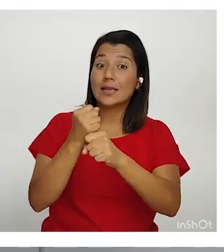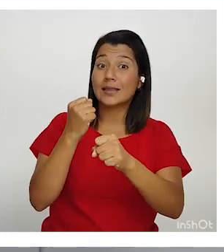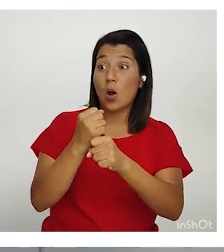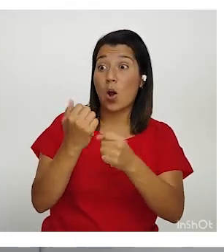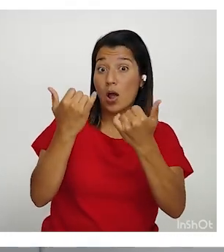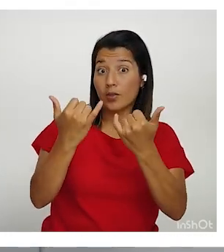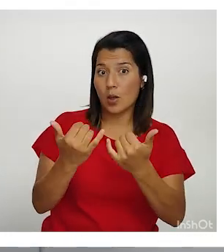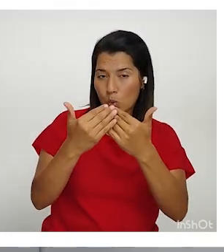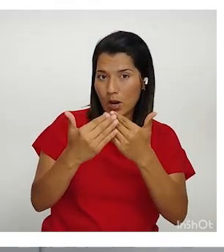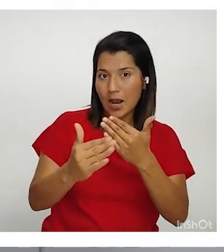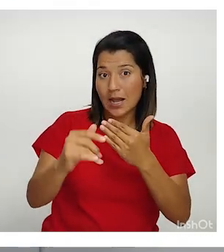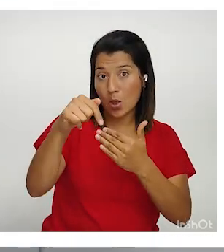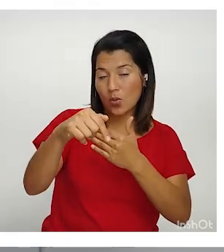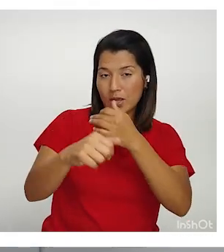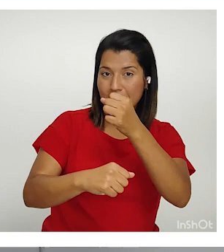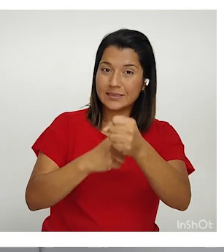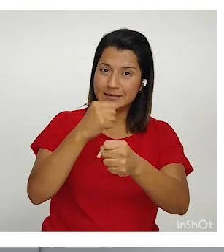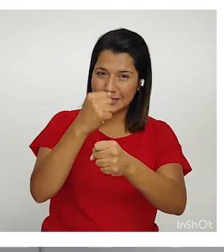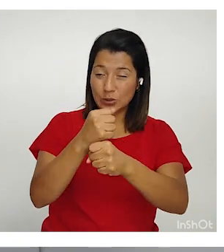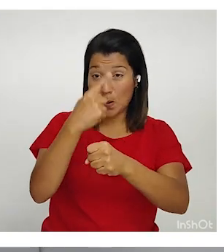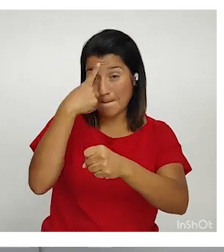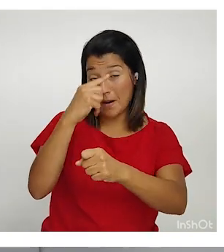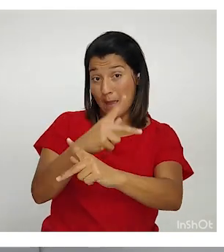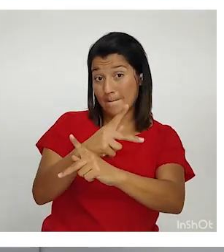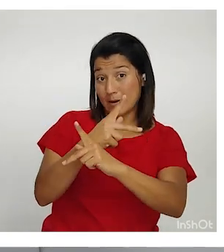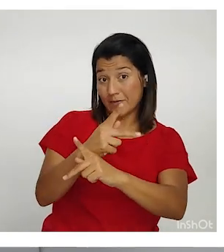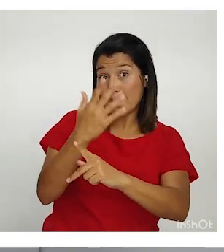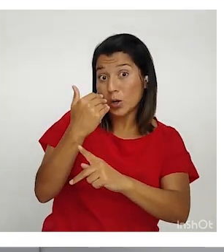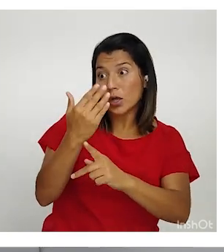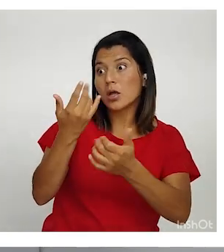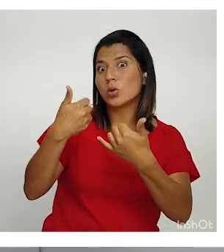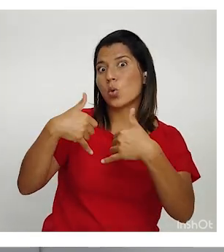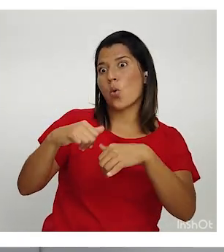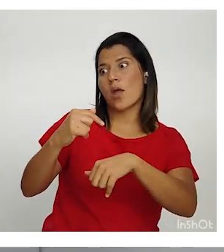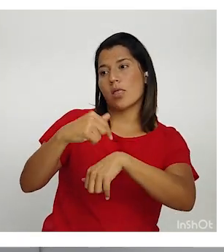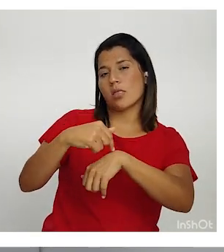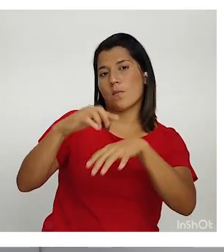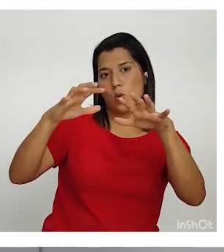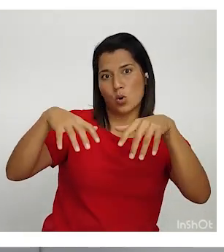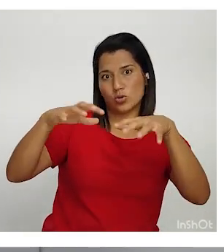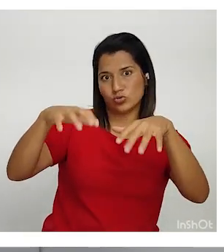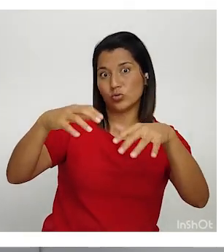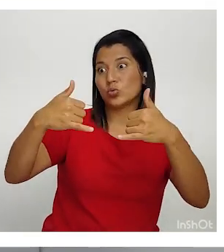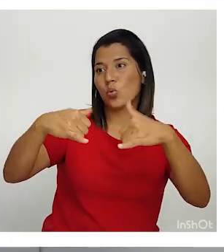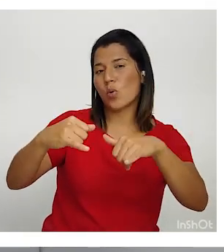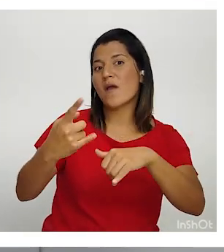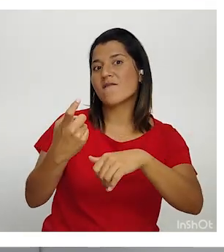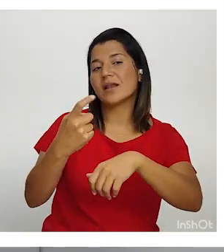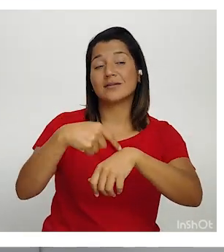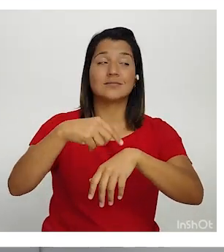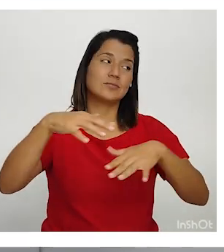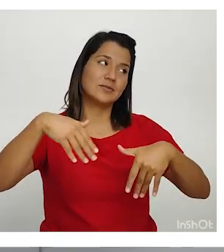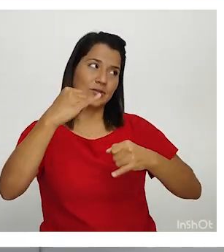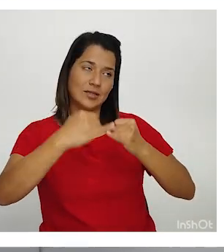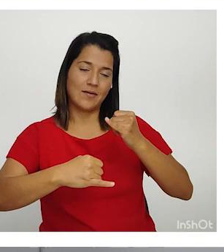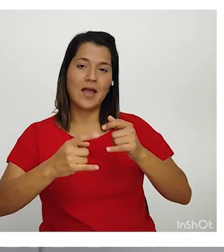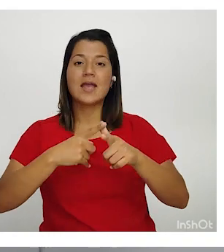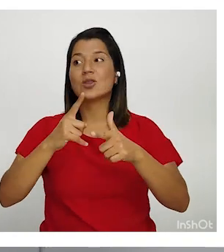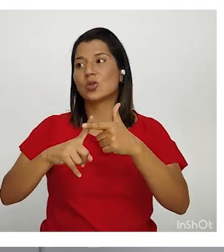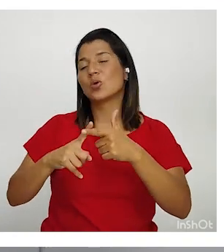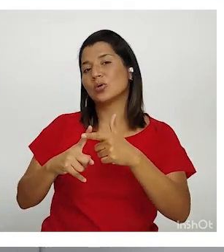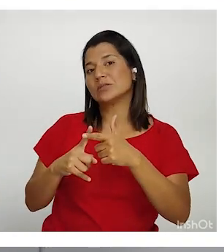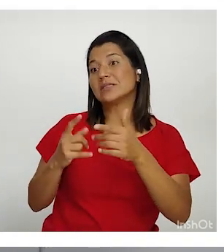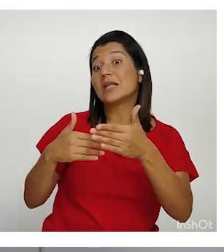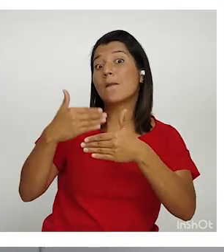que viene, el resto del año también de prevención, porque todavía la época lluviosa le falta buena parte. No acaba. Exactamente,